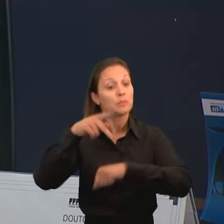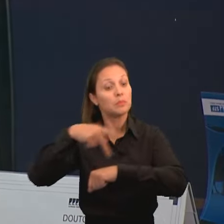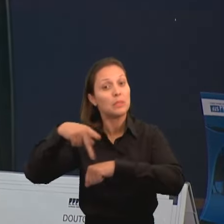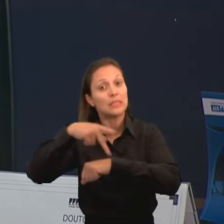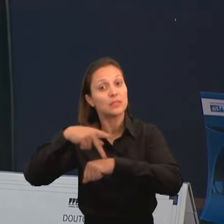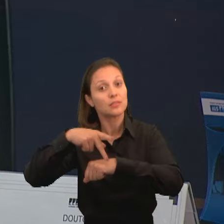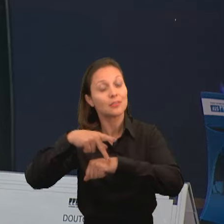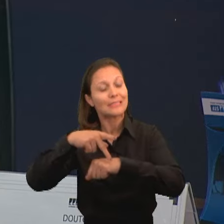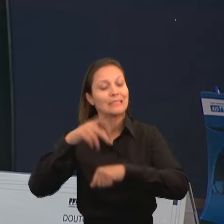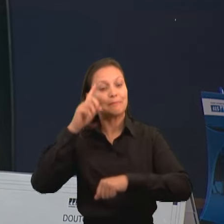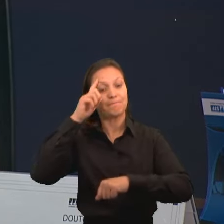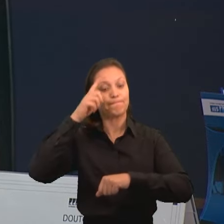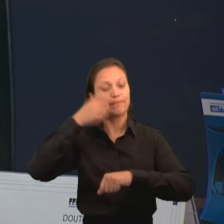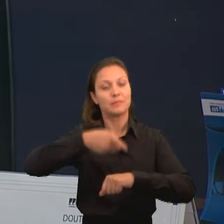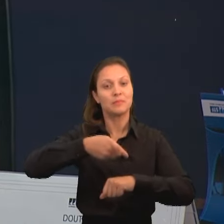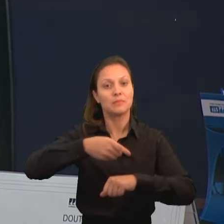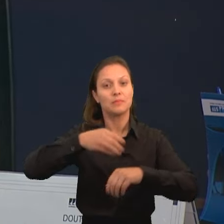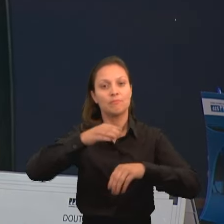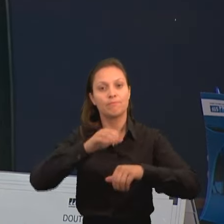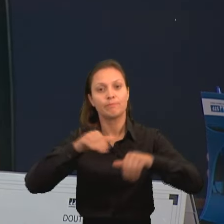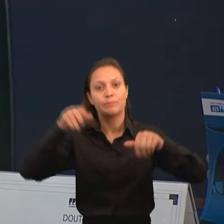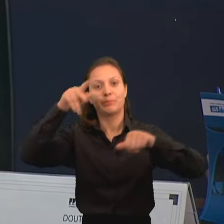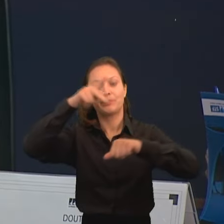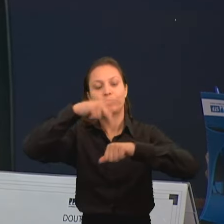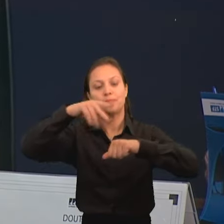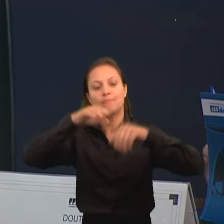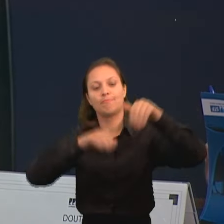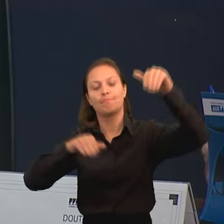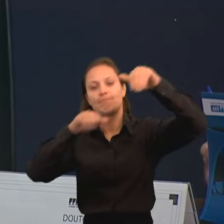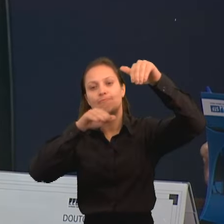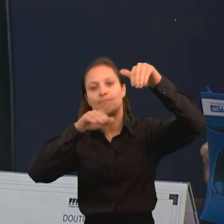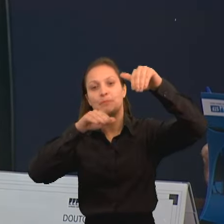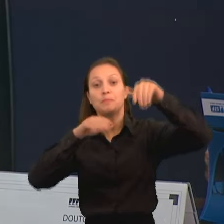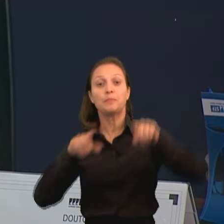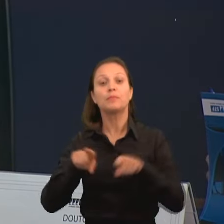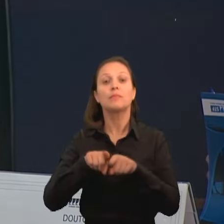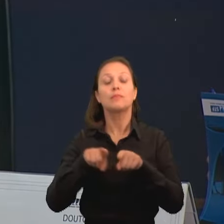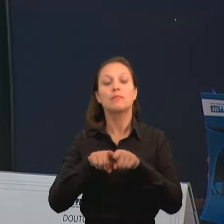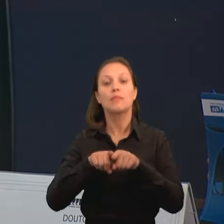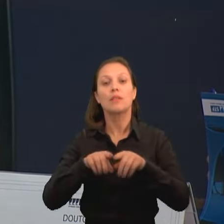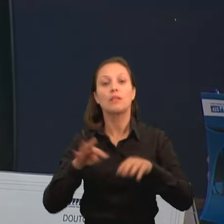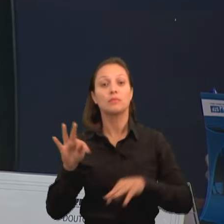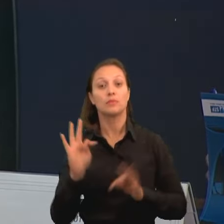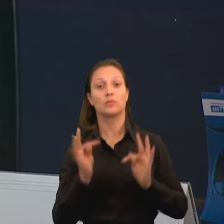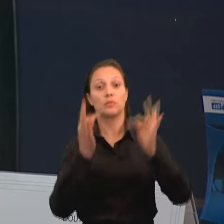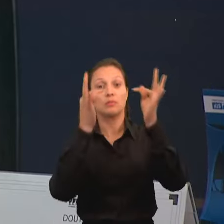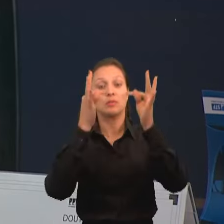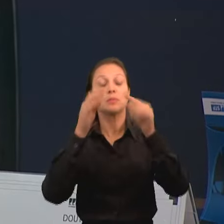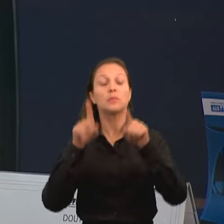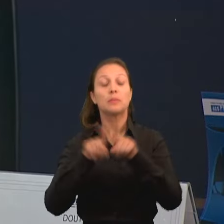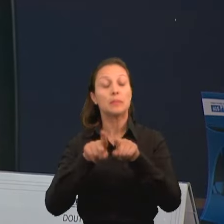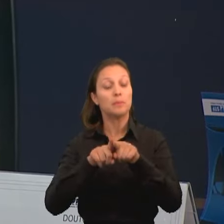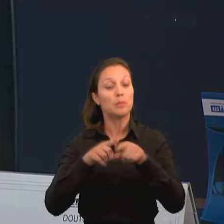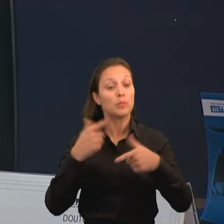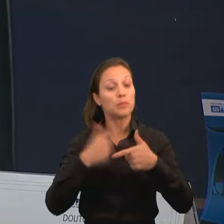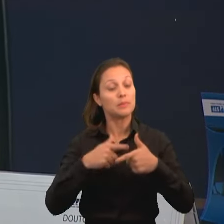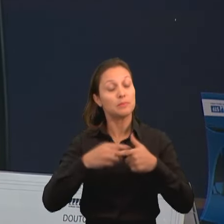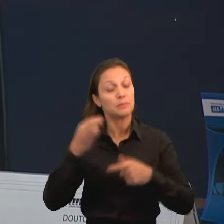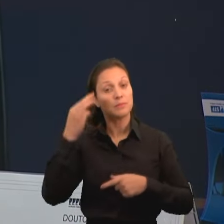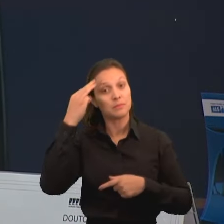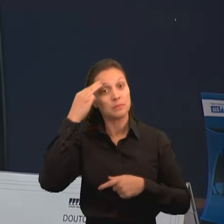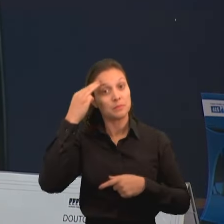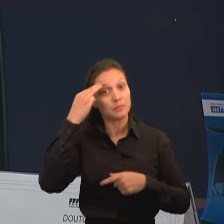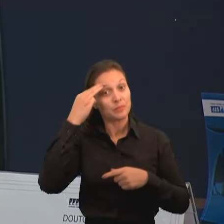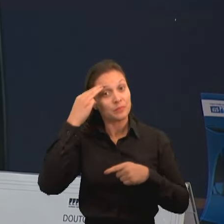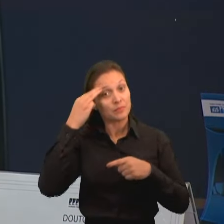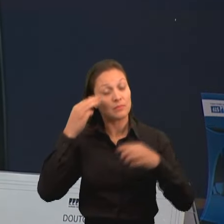de los países que son dominados, igualdad entre personas. Ese tipo de tecnología no sirve solo para superar problemas neurológicos,